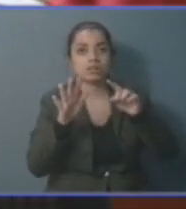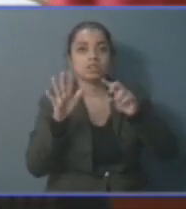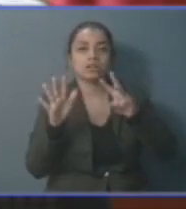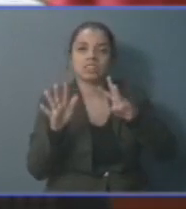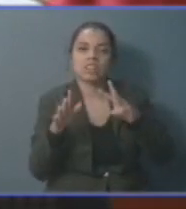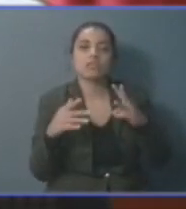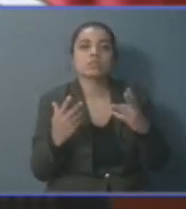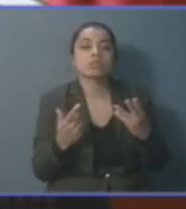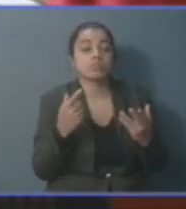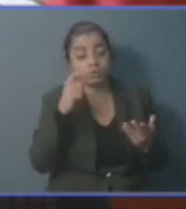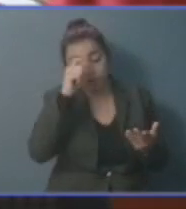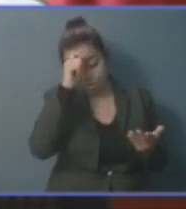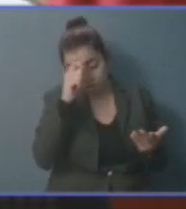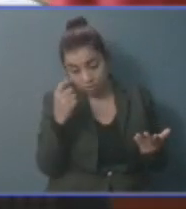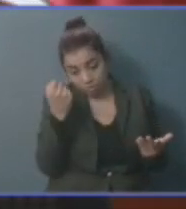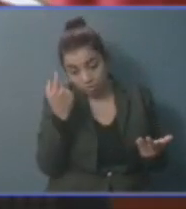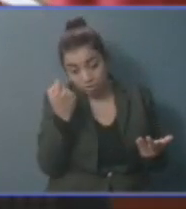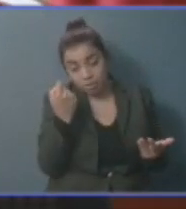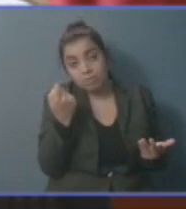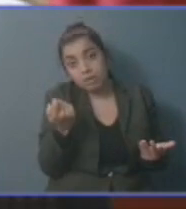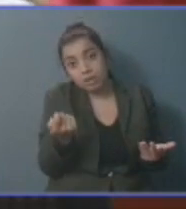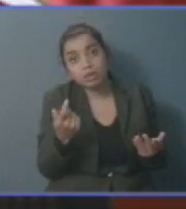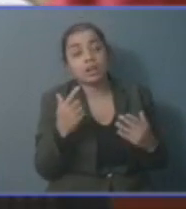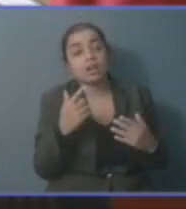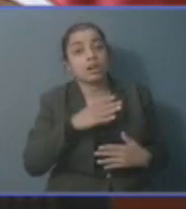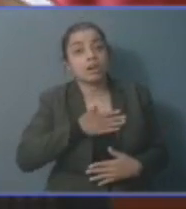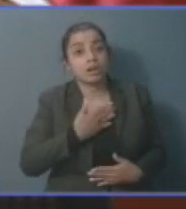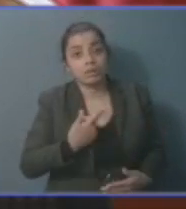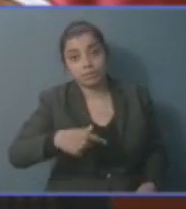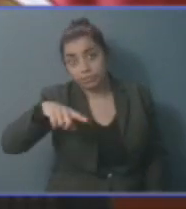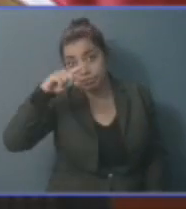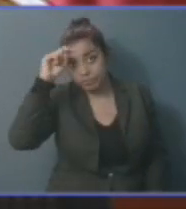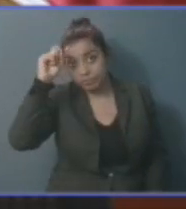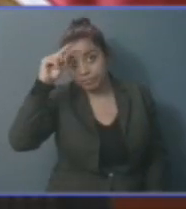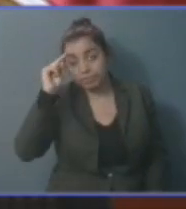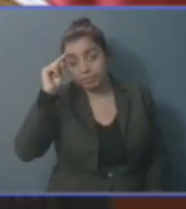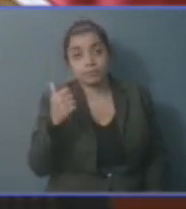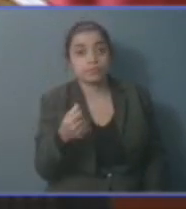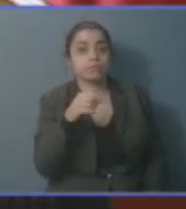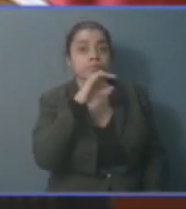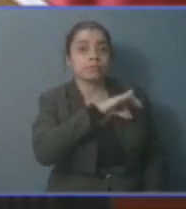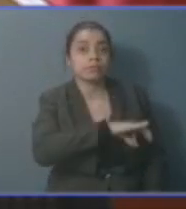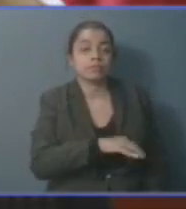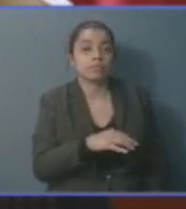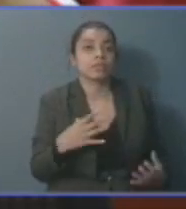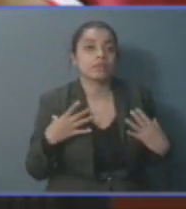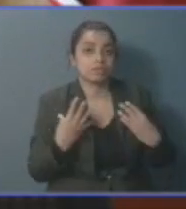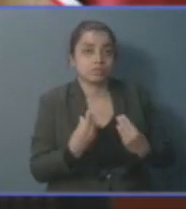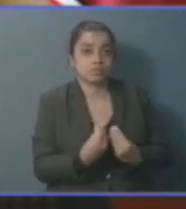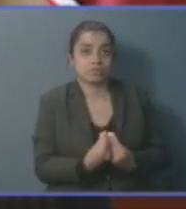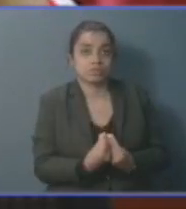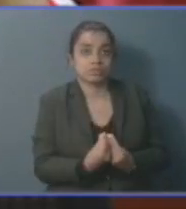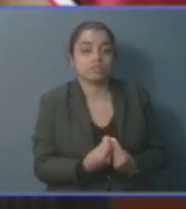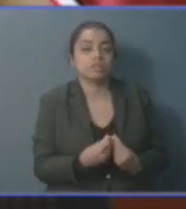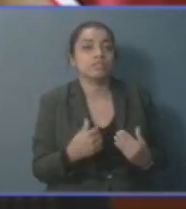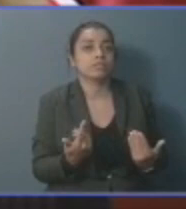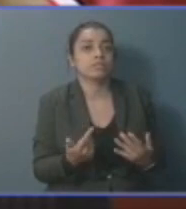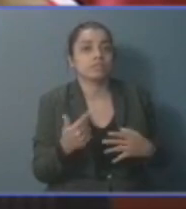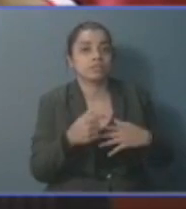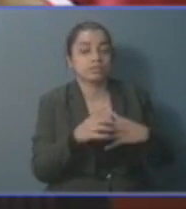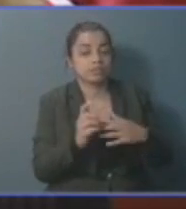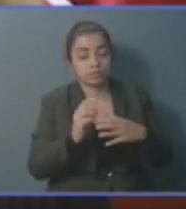un reconocimiento a la labor humanitaria que desarrollan en beneficio de la sociedad, que como